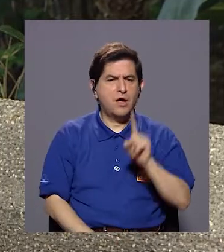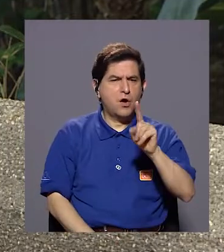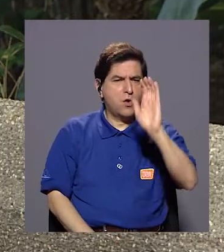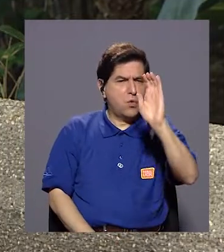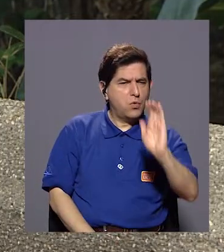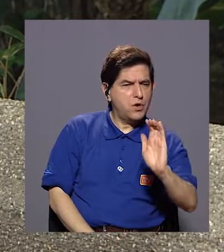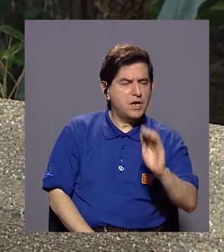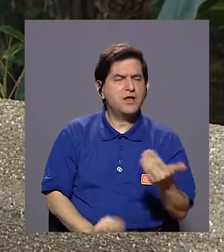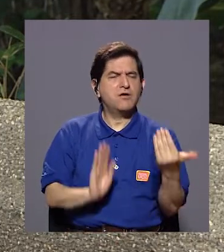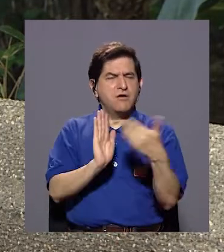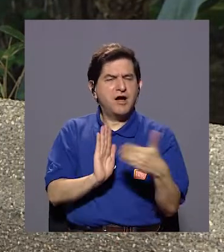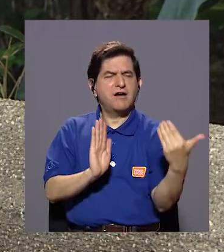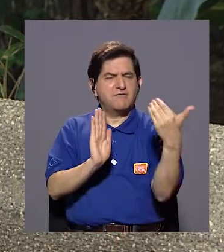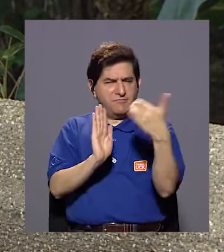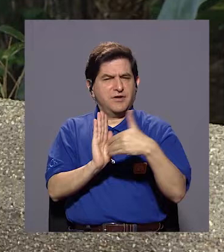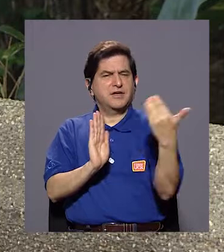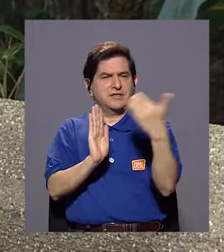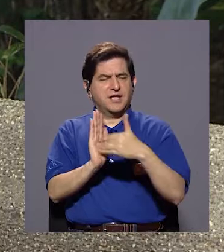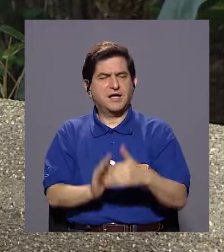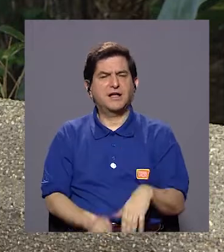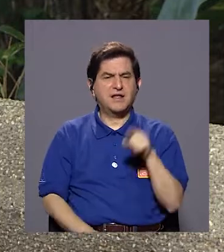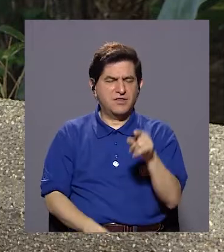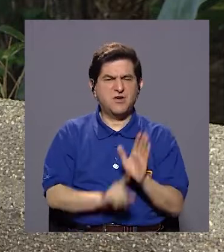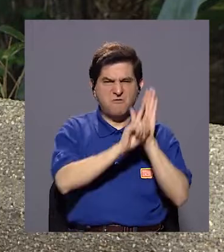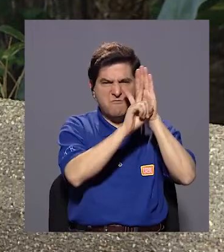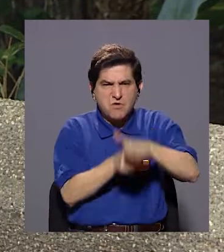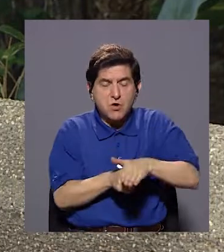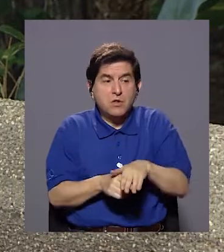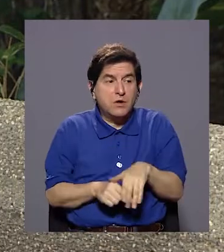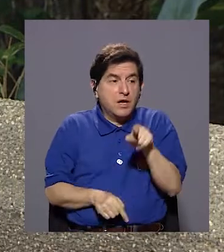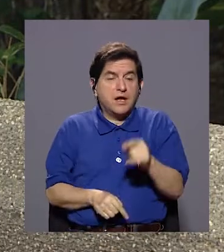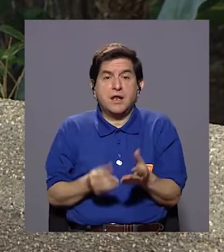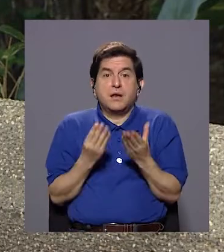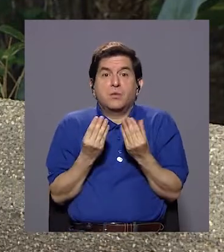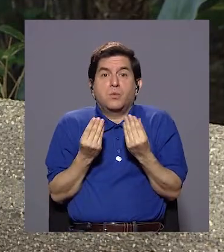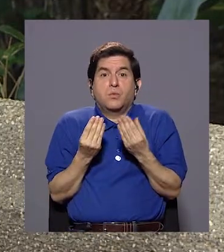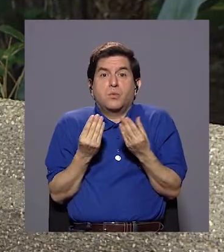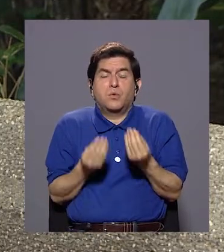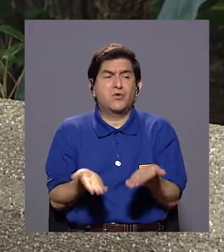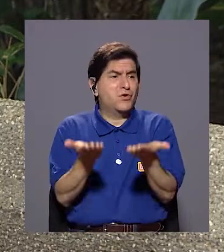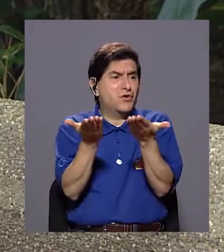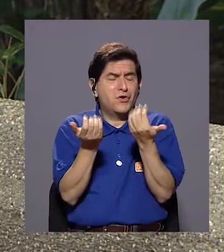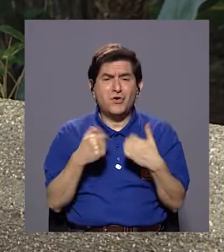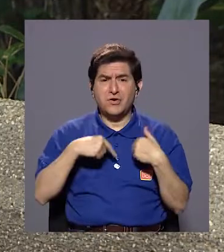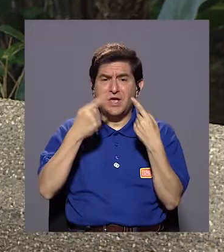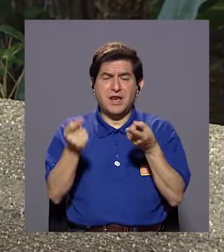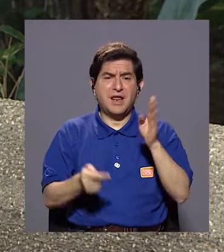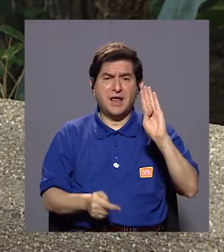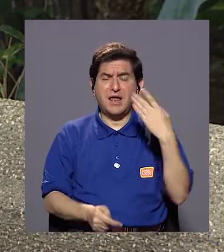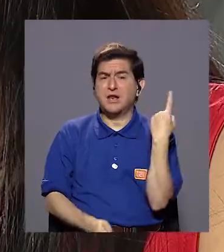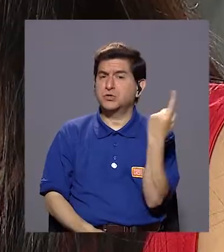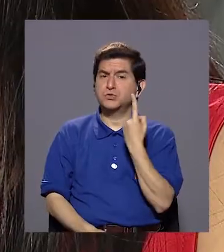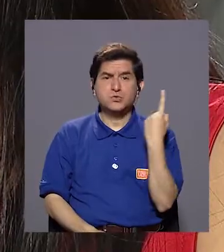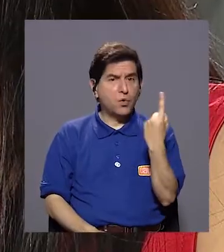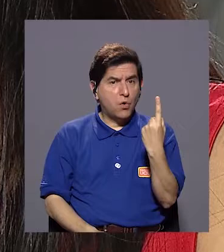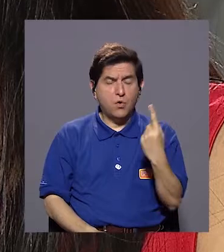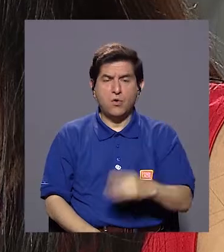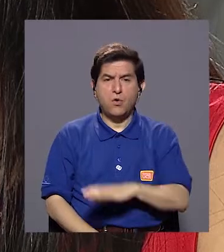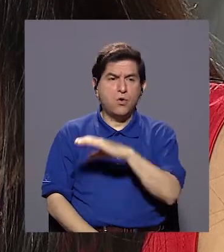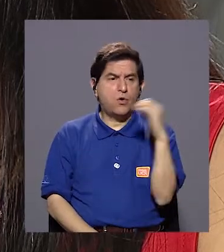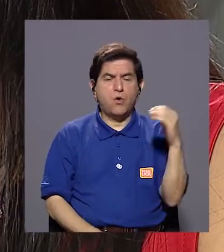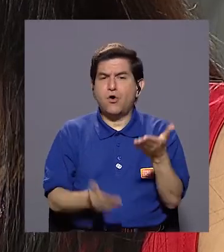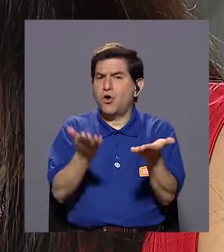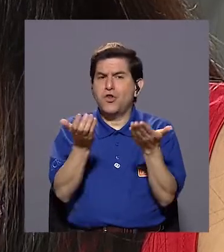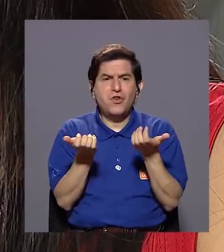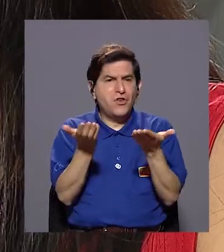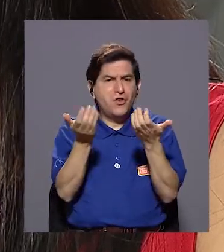algún chico o alguna chica está sufriendo bullying es, bueno, porque está muy nervioso, ¿verdad? Porque no quiere ir al baño solo, por ejemplo,